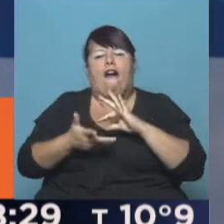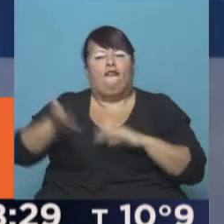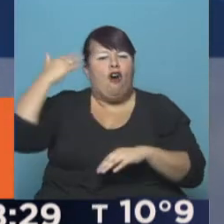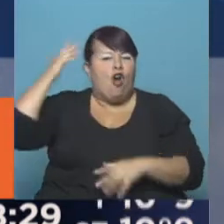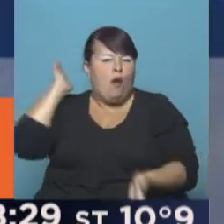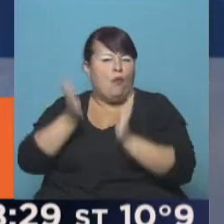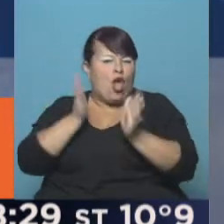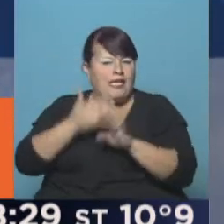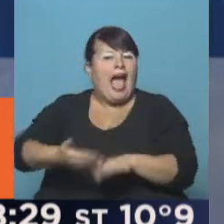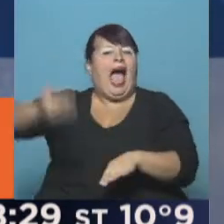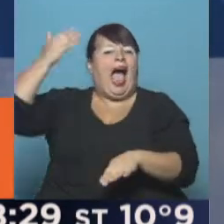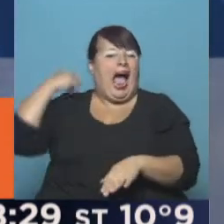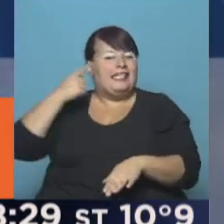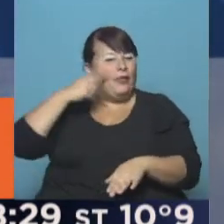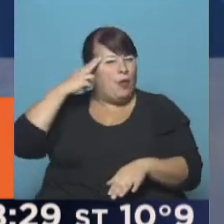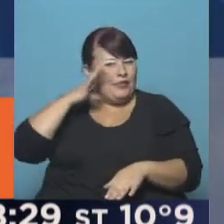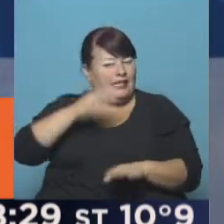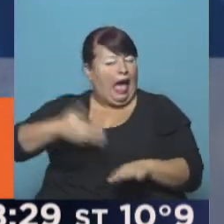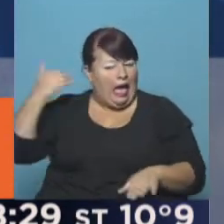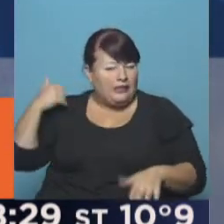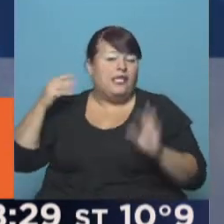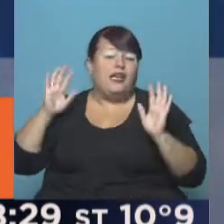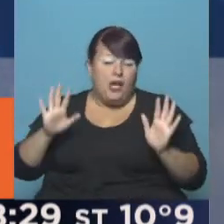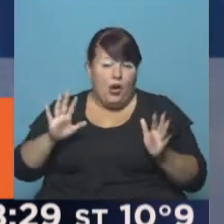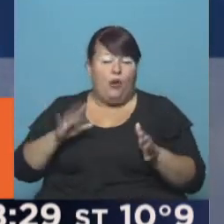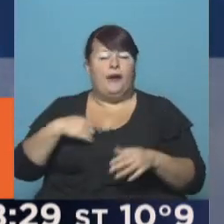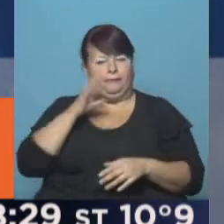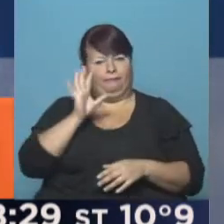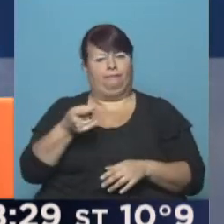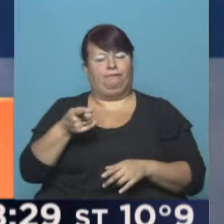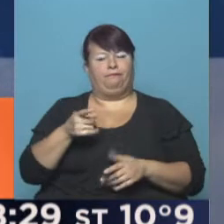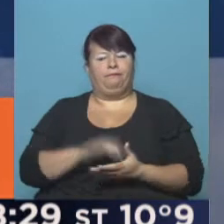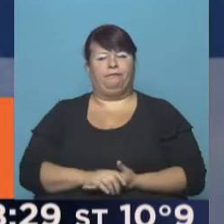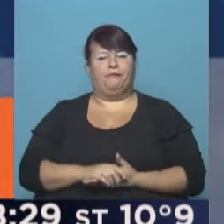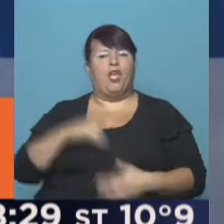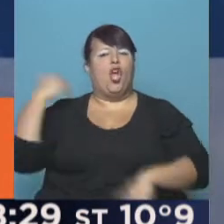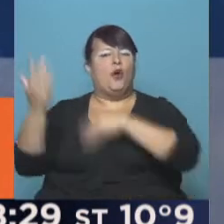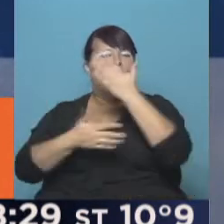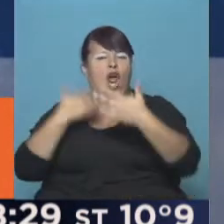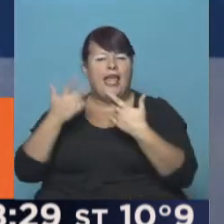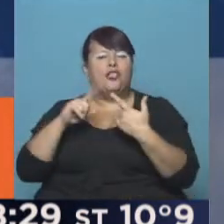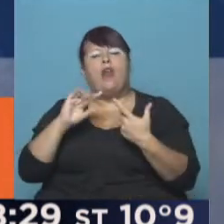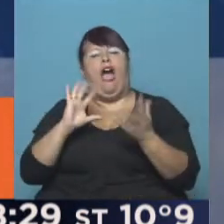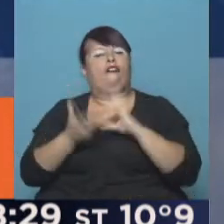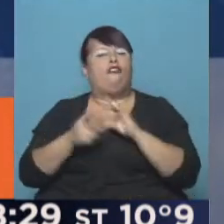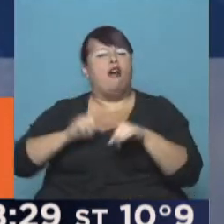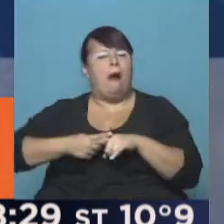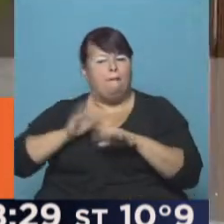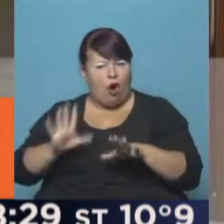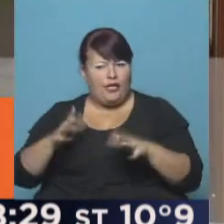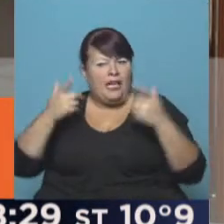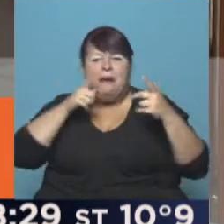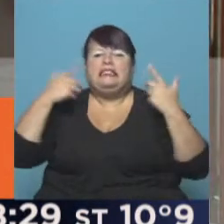de la violencia previos a los años 70. Y bueno, y observé que la violencia era casi una alternativa política